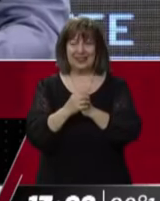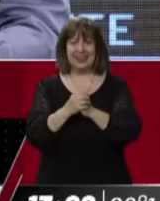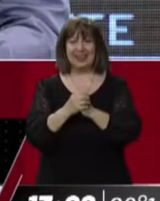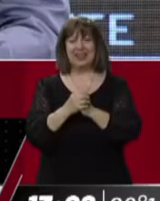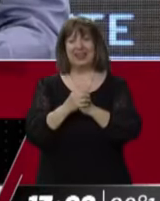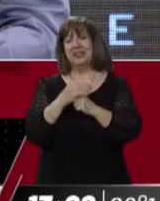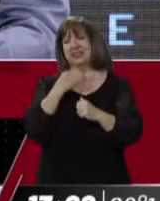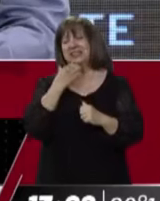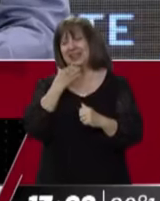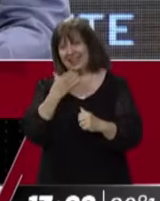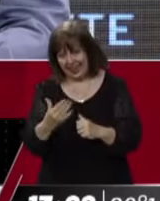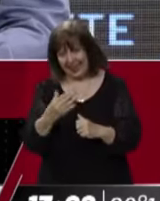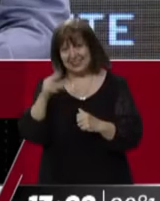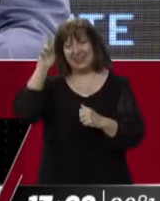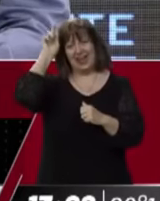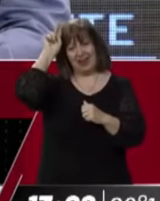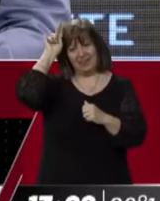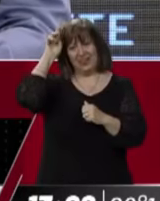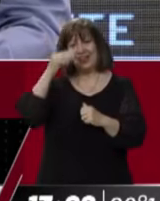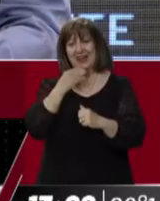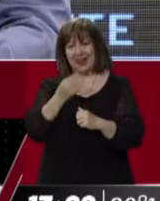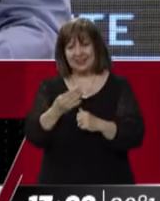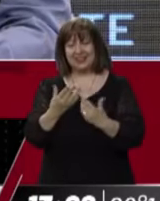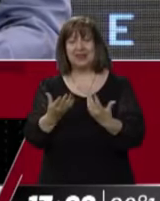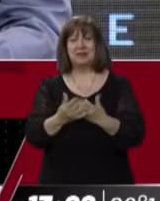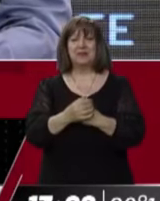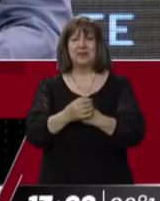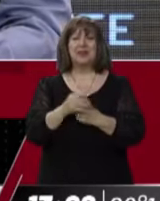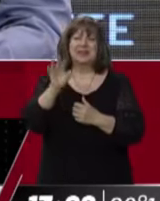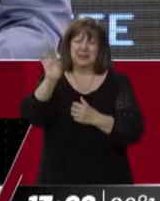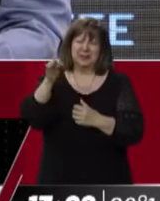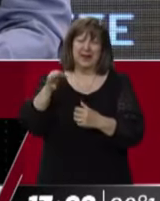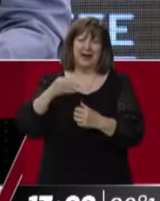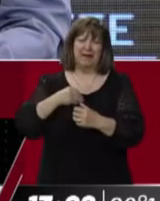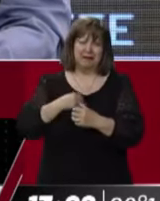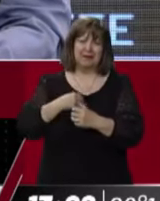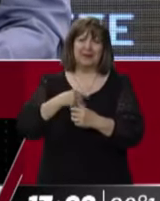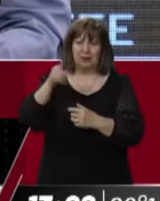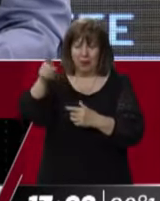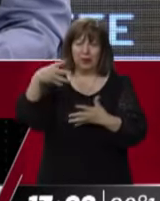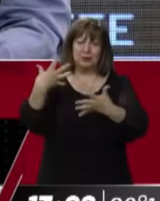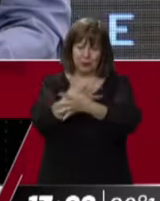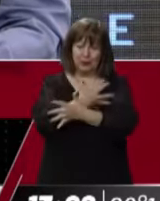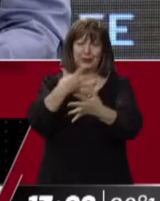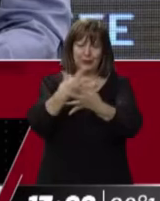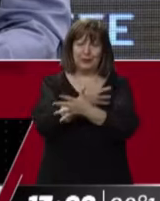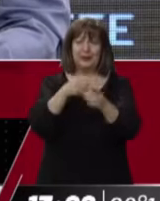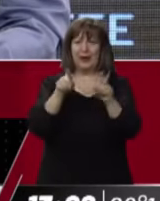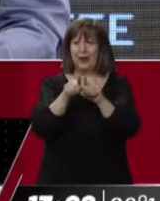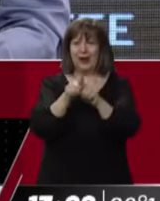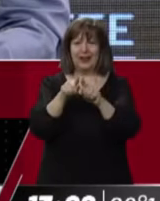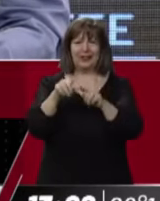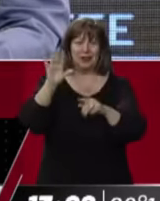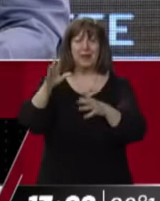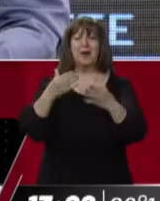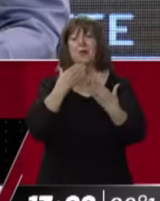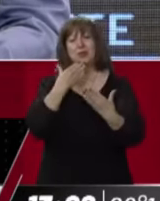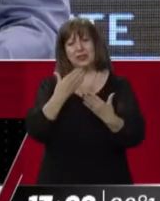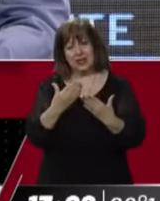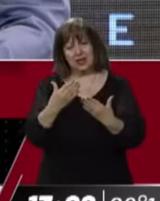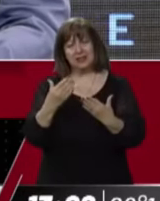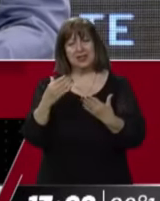Bueno, gracias Alfredo. Sé que también lo que sufrí y bueno, muchísimas